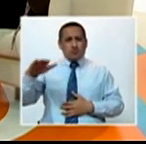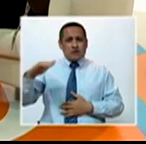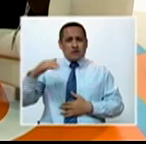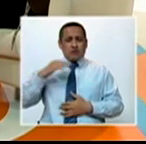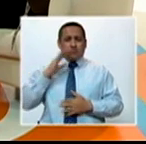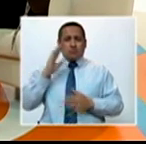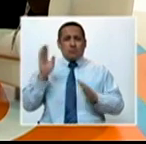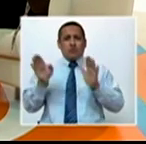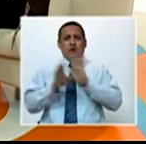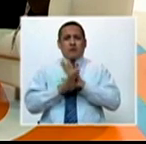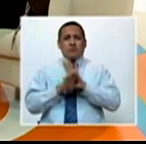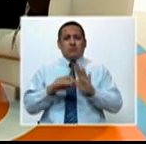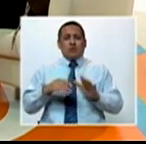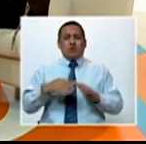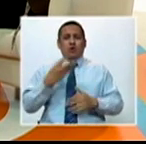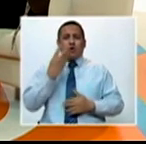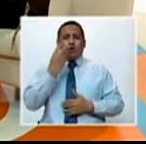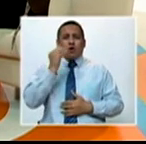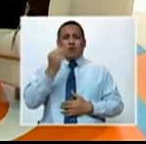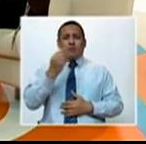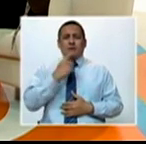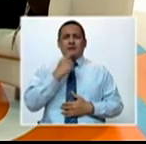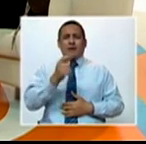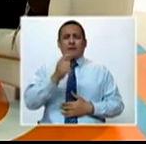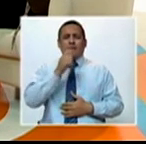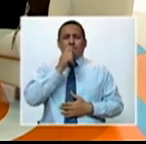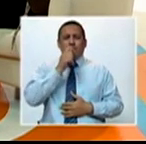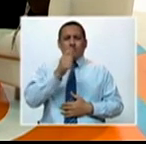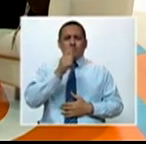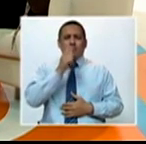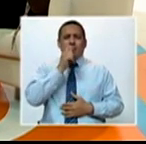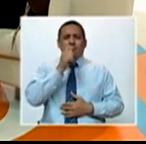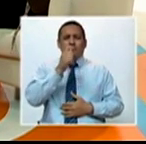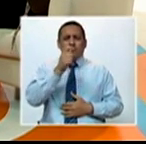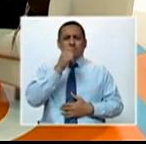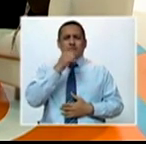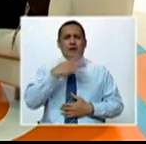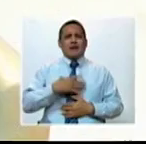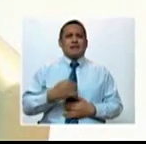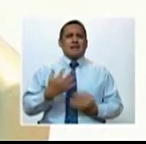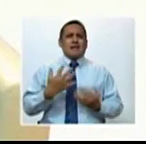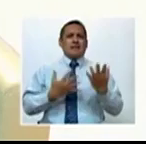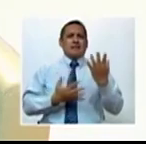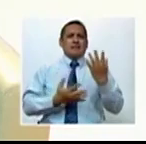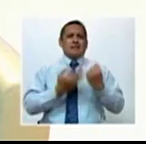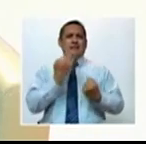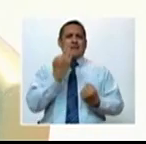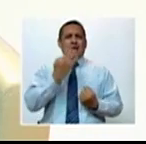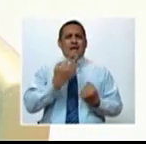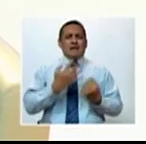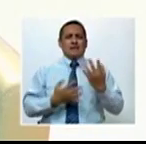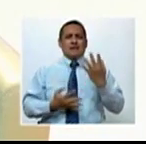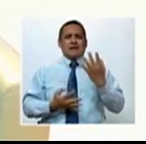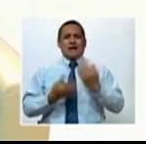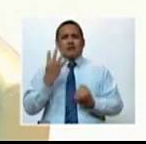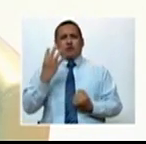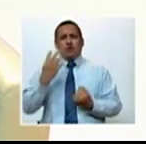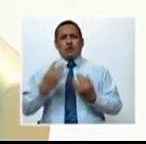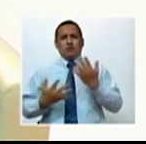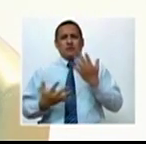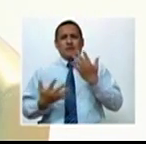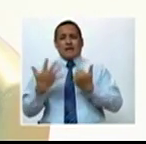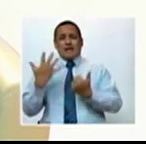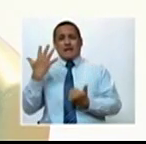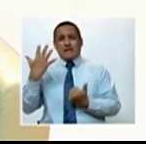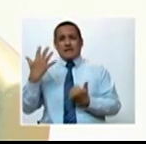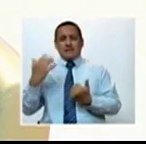vulnerables, Ujú. principalmente chicos que pueden estar fumando marihuana a los 13, 14 o 15 años,